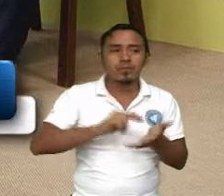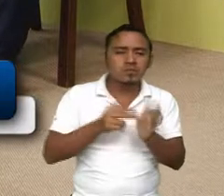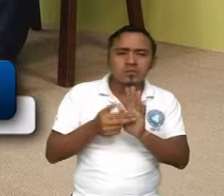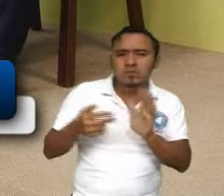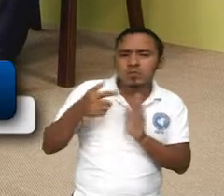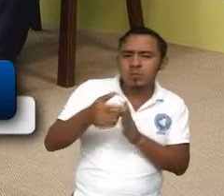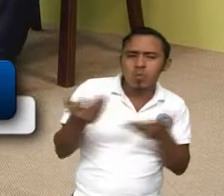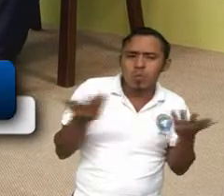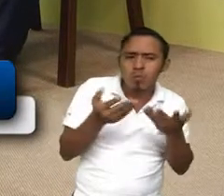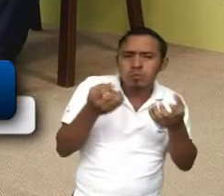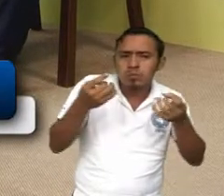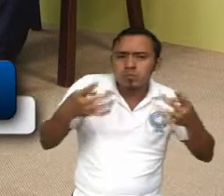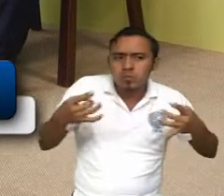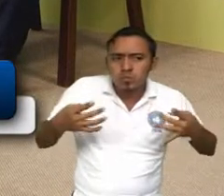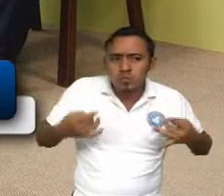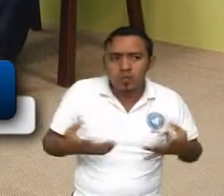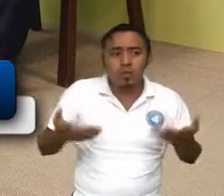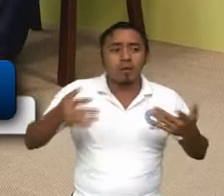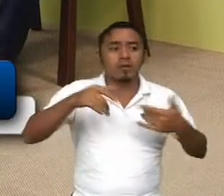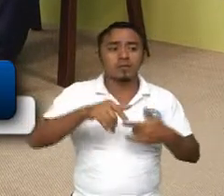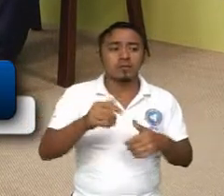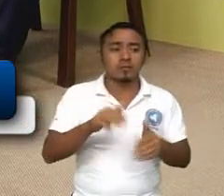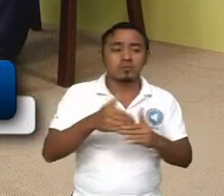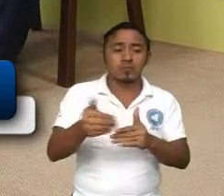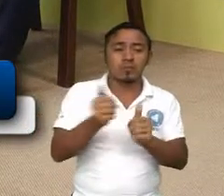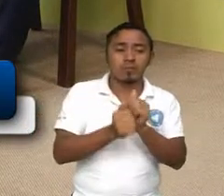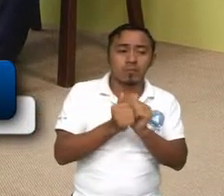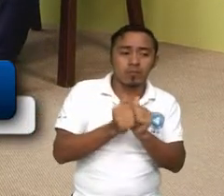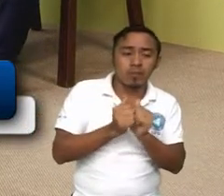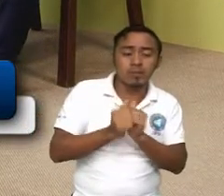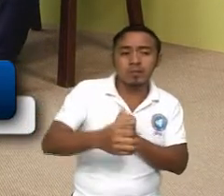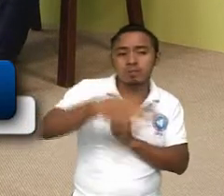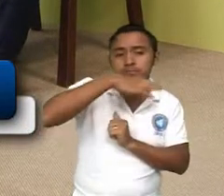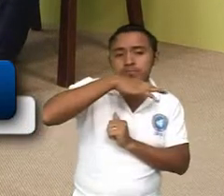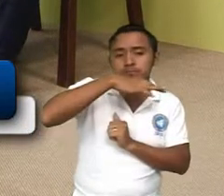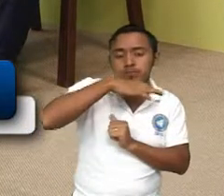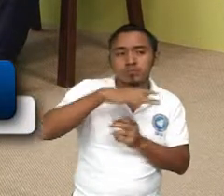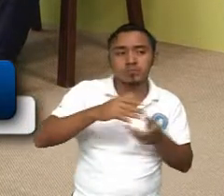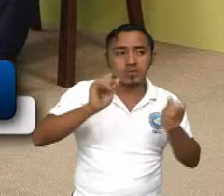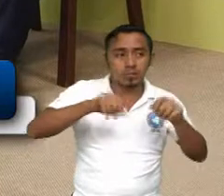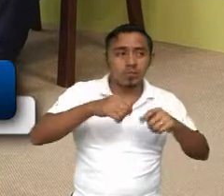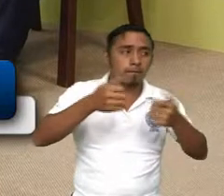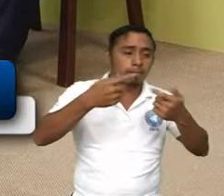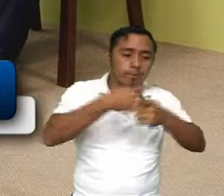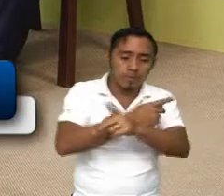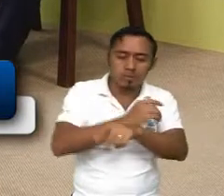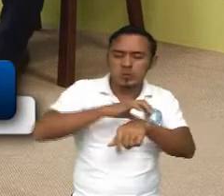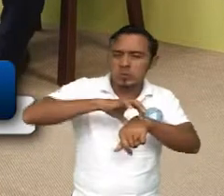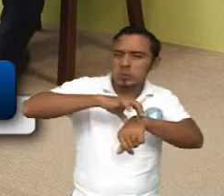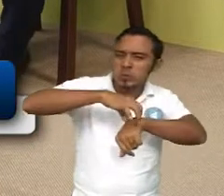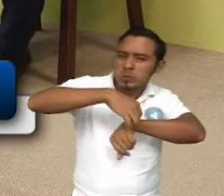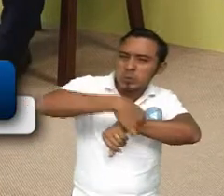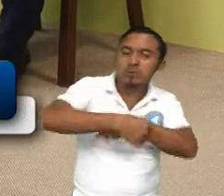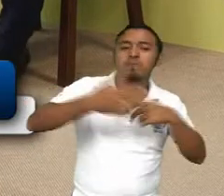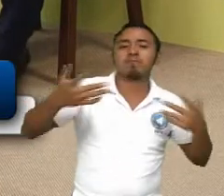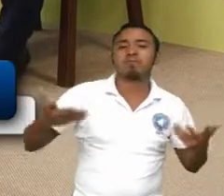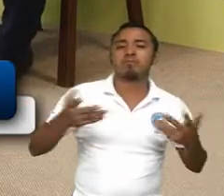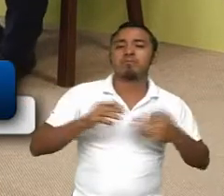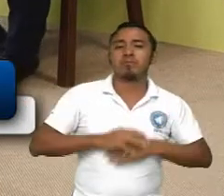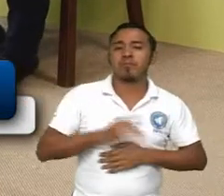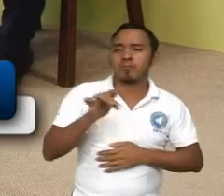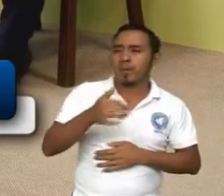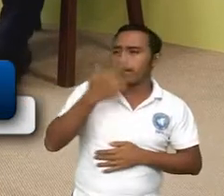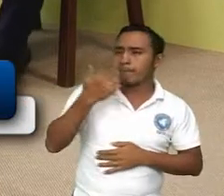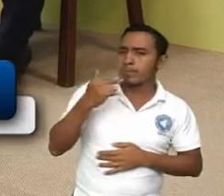dolor que posteriormente se vuelve crónico y puede ser degenerativo para estos jóvenes ahora se dice que esta enfermedad